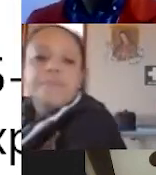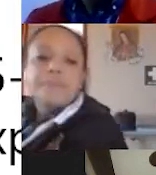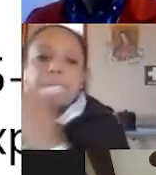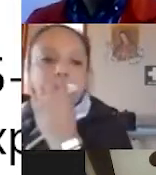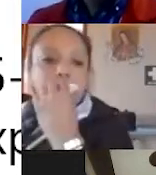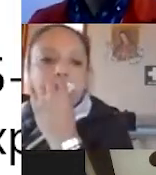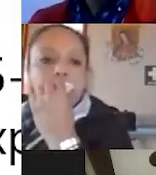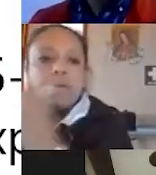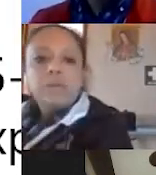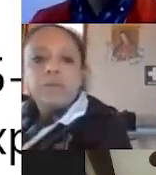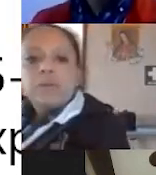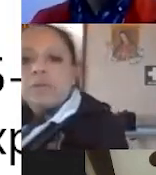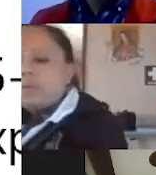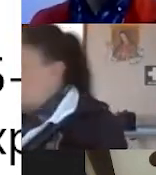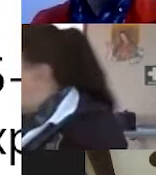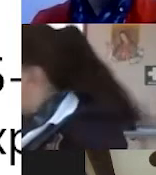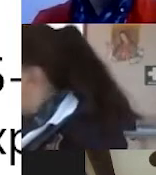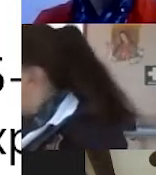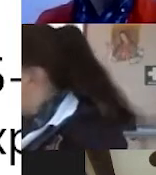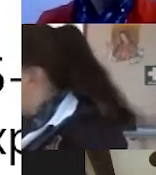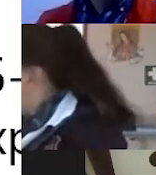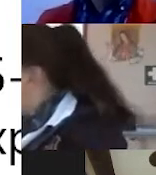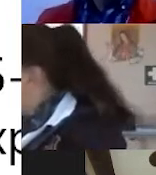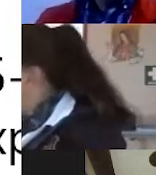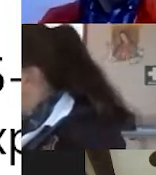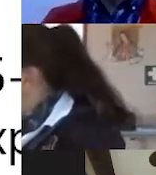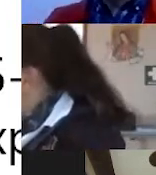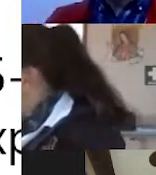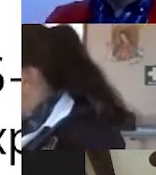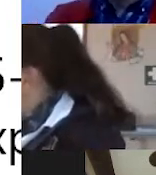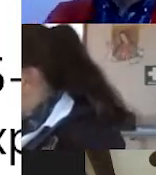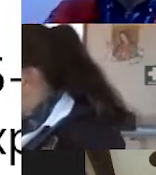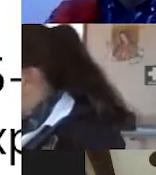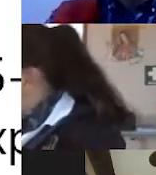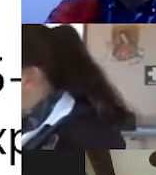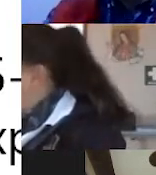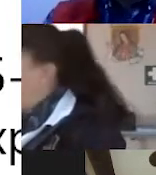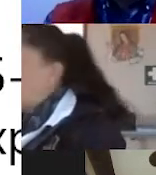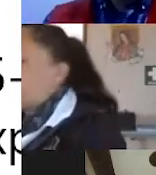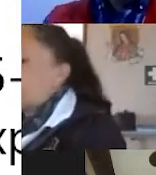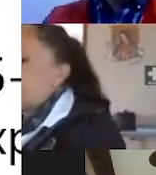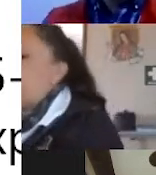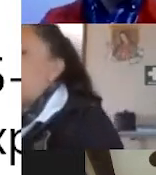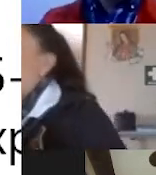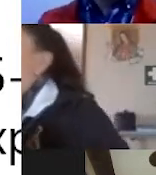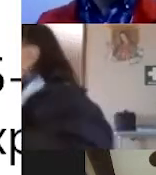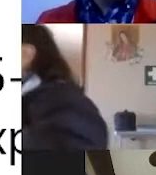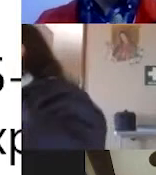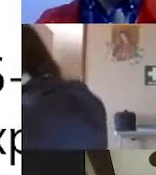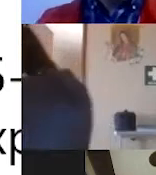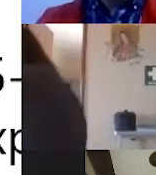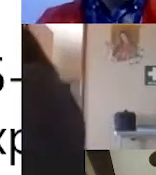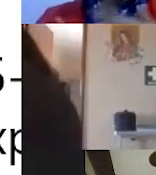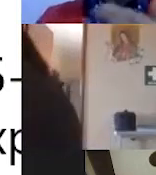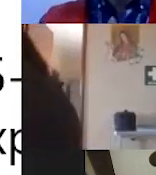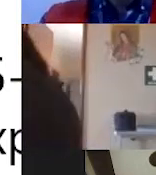RCP, tenemos que hacerlo sin miedo, ¿ok? ¿A qué me refiero con esto? Muchas veces las personas tienen